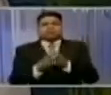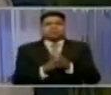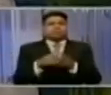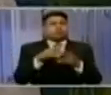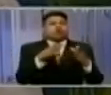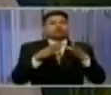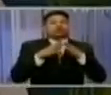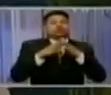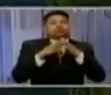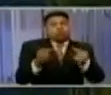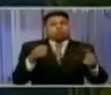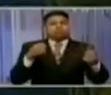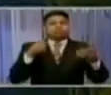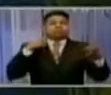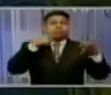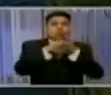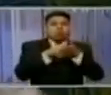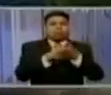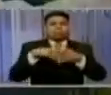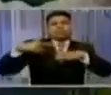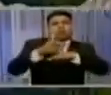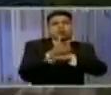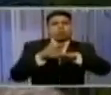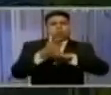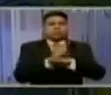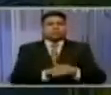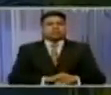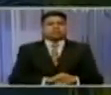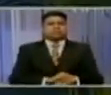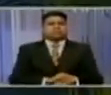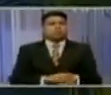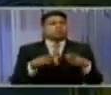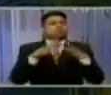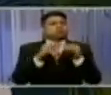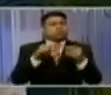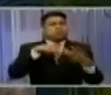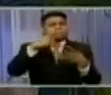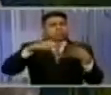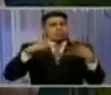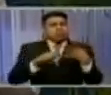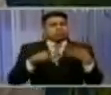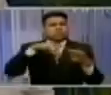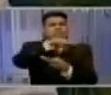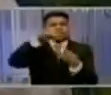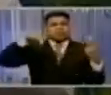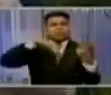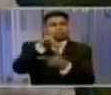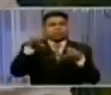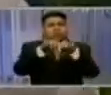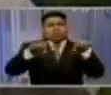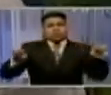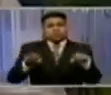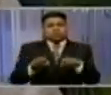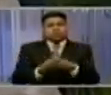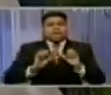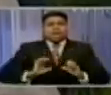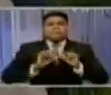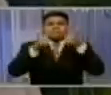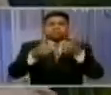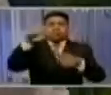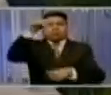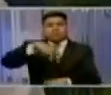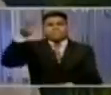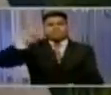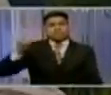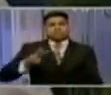el contragolpe, la agresión imperialista. La revolución educativa arrancó en Venezuela